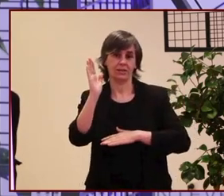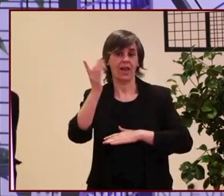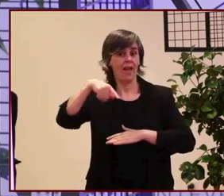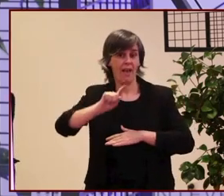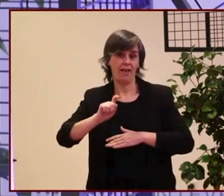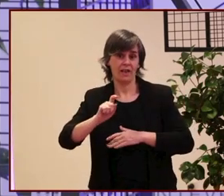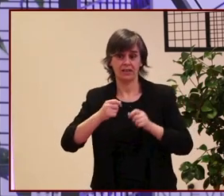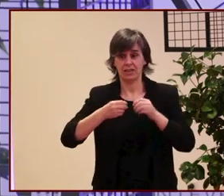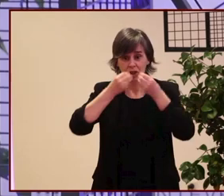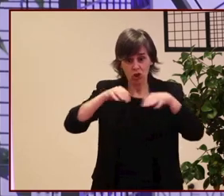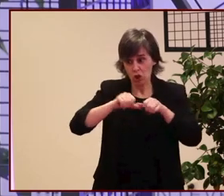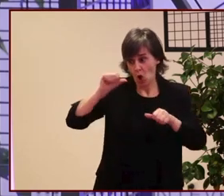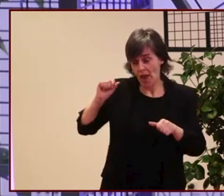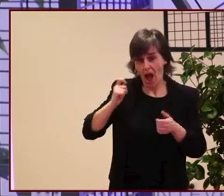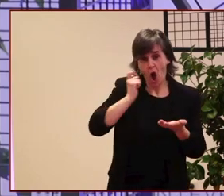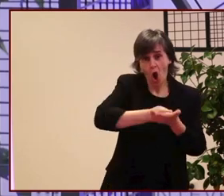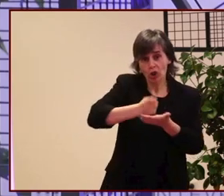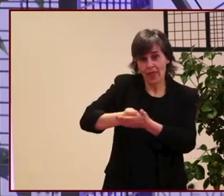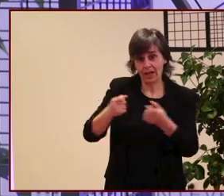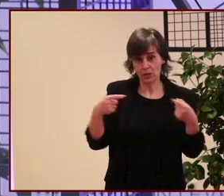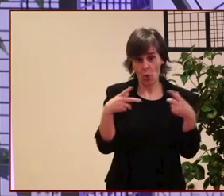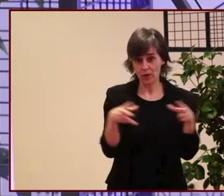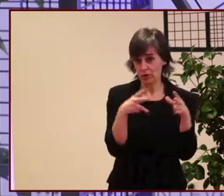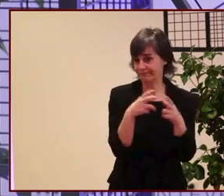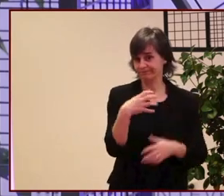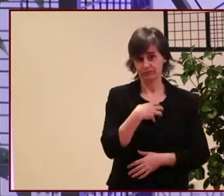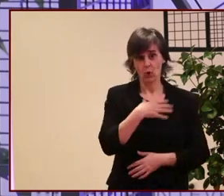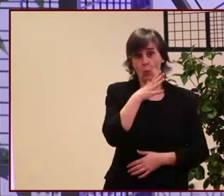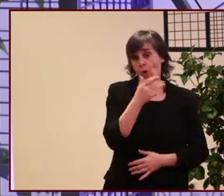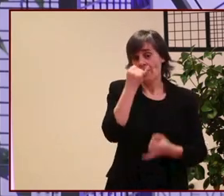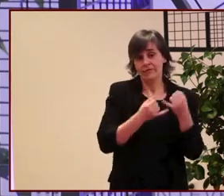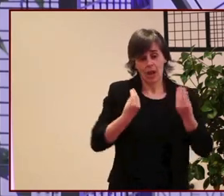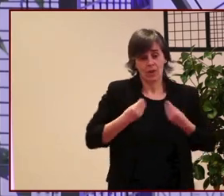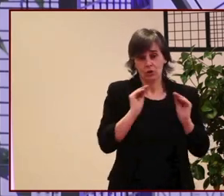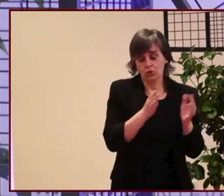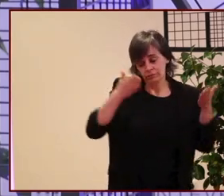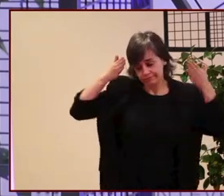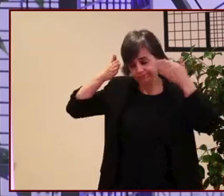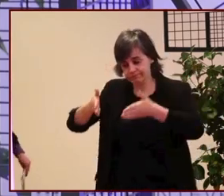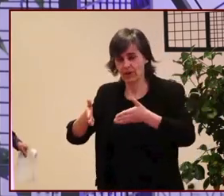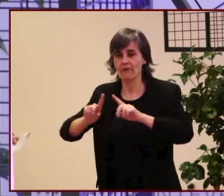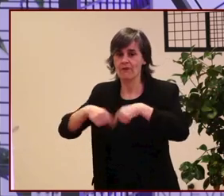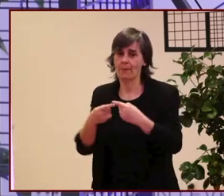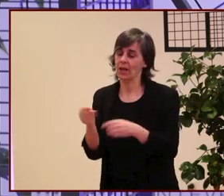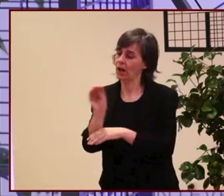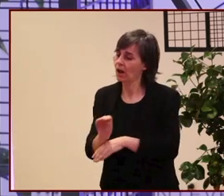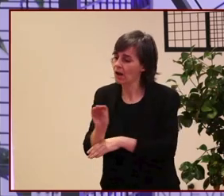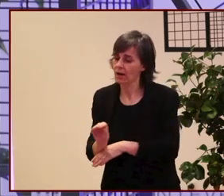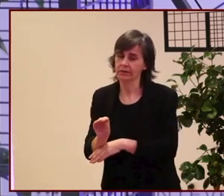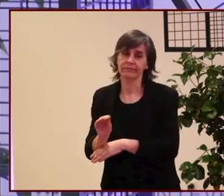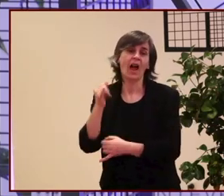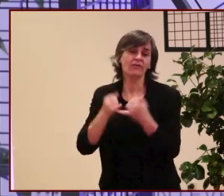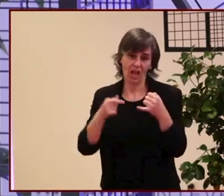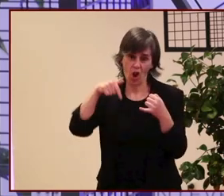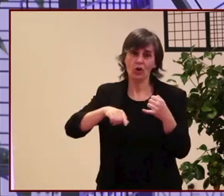a la seguridad social por haber dedicado su vida al cuidado de la familia y hoy pagan las consecuencias tras la